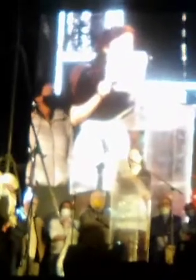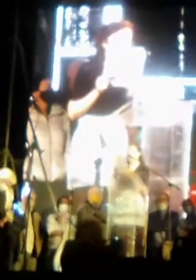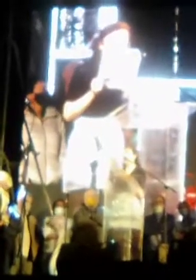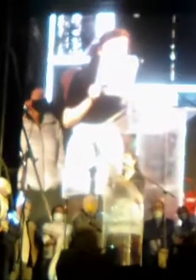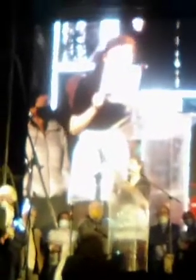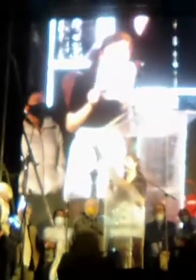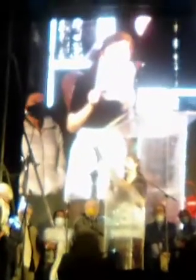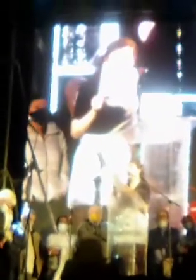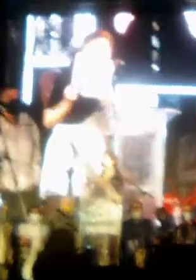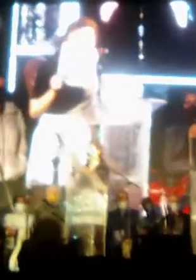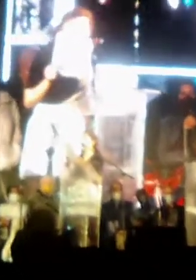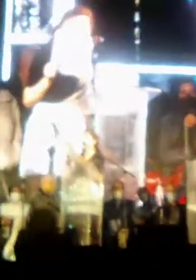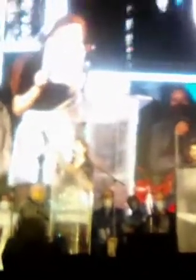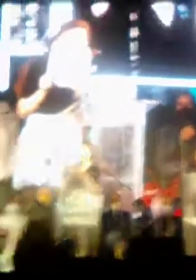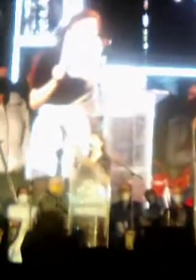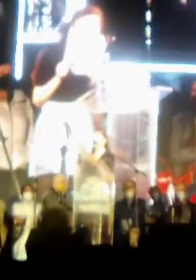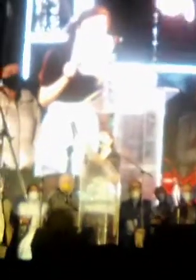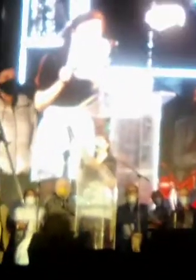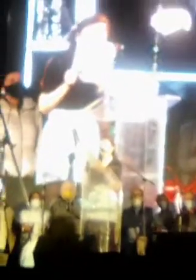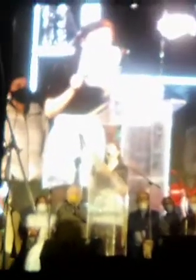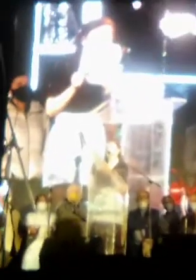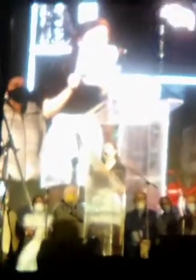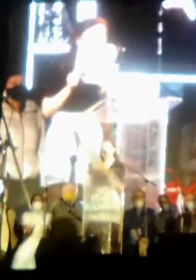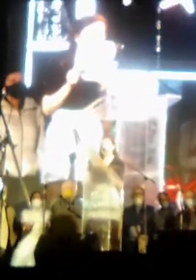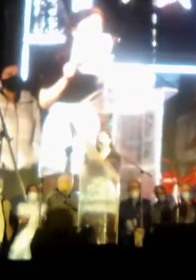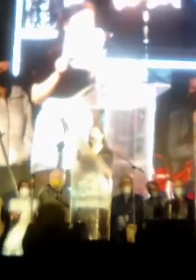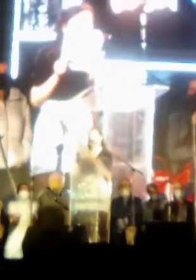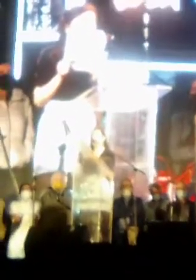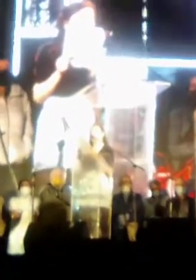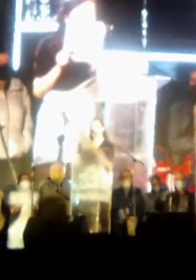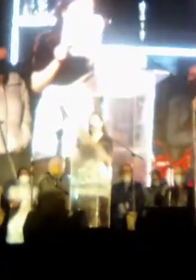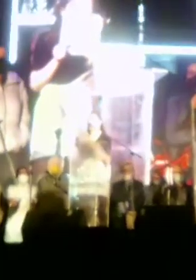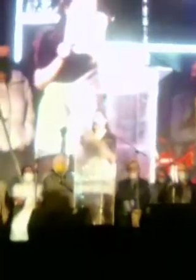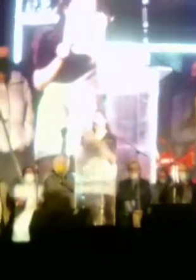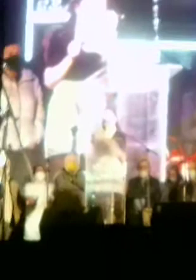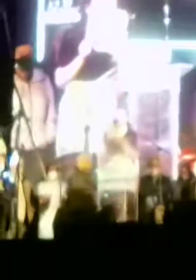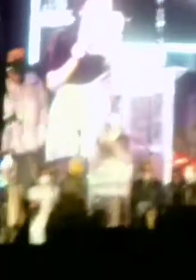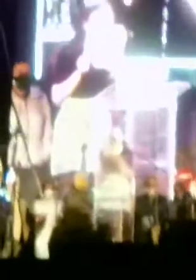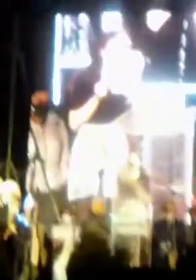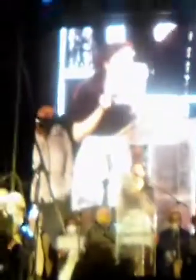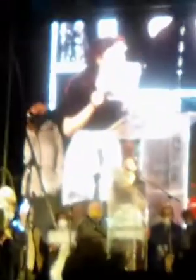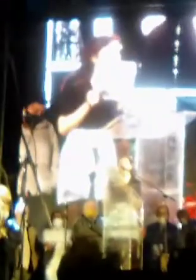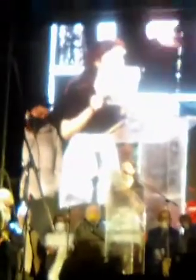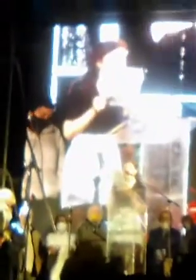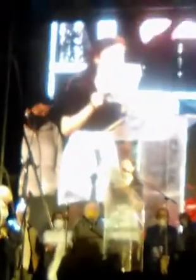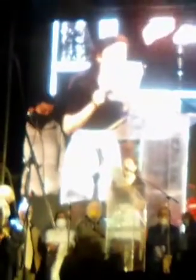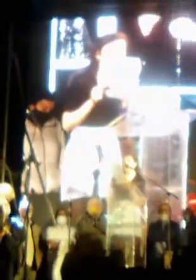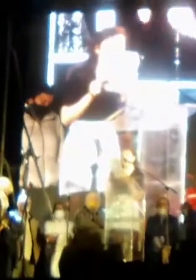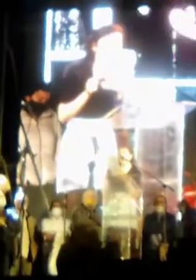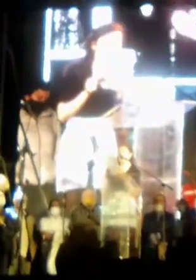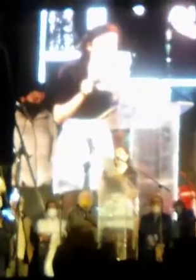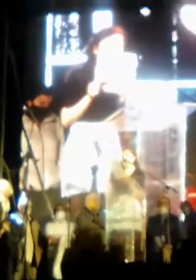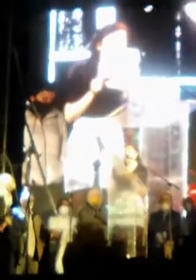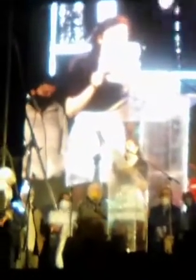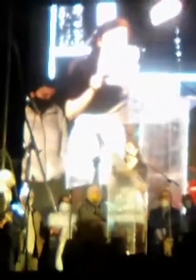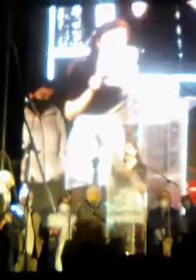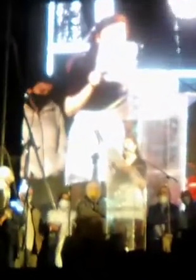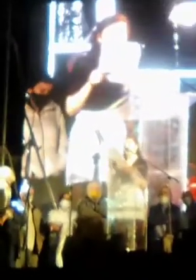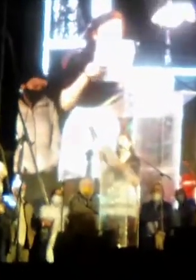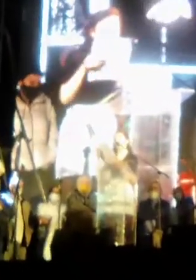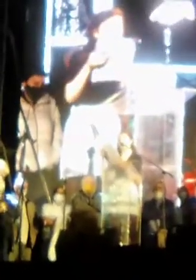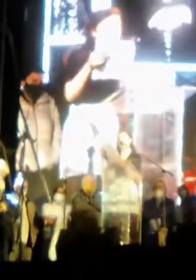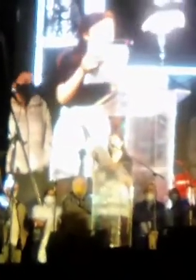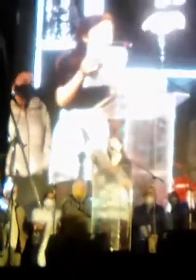abiertas. Por eso queremos señalar una vez más que convocamos a quienes no lo han hecho hasta ahora a sumarse a este esfuerzo